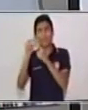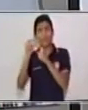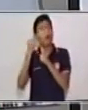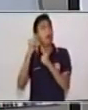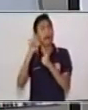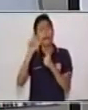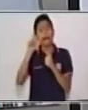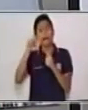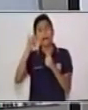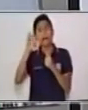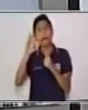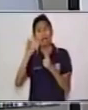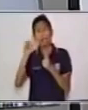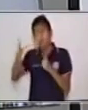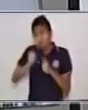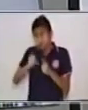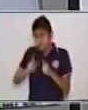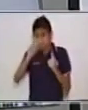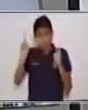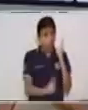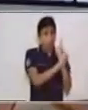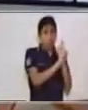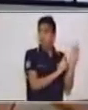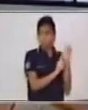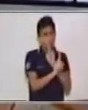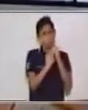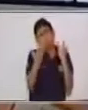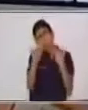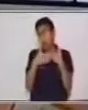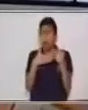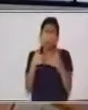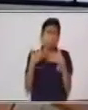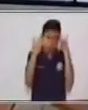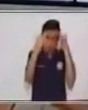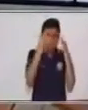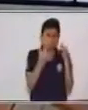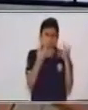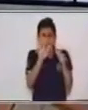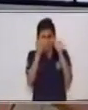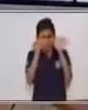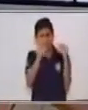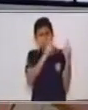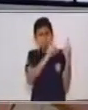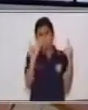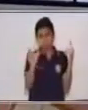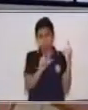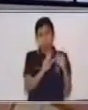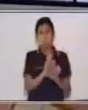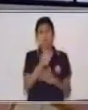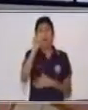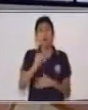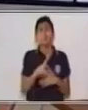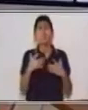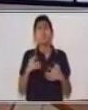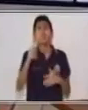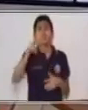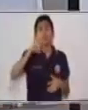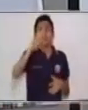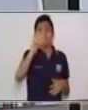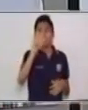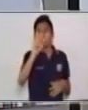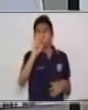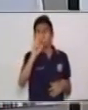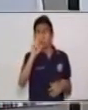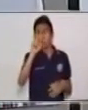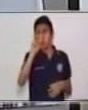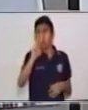oración. Ahora bien, ya habiendo encontrado el sujeto, determinemos cuál es el núcleo del sujeto. ¿Será que va a ser él